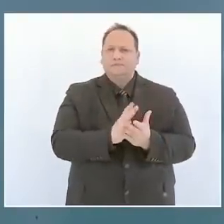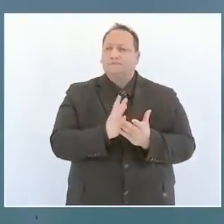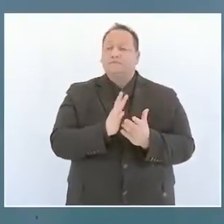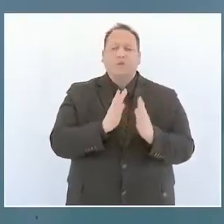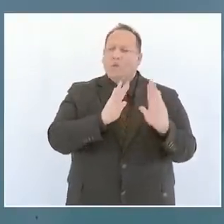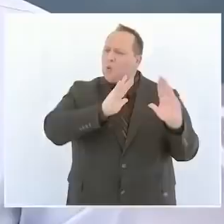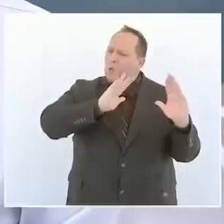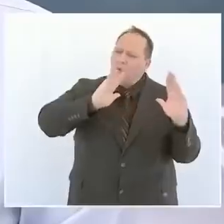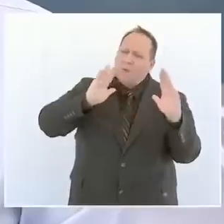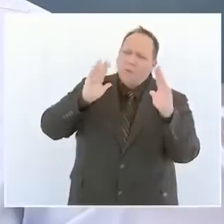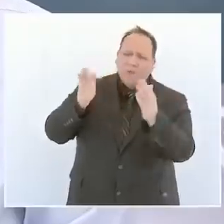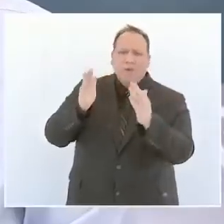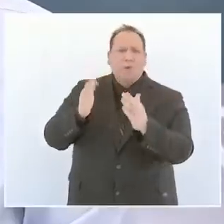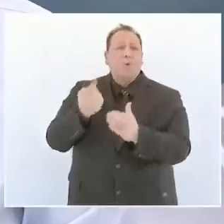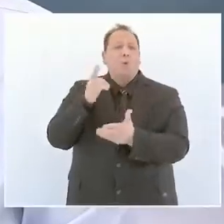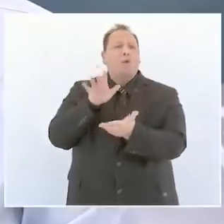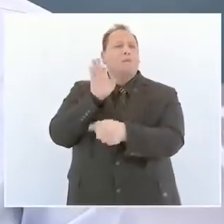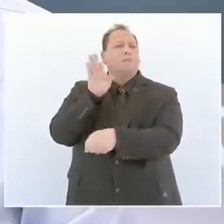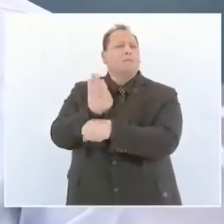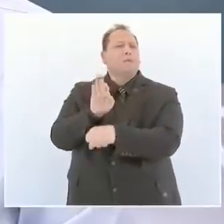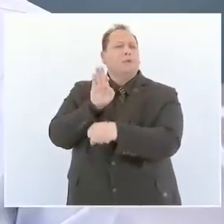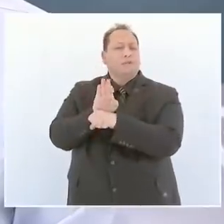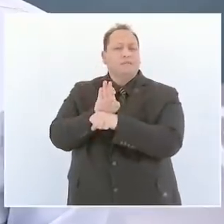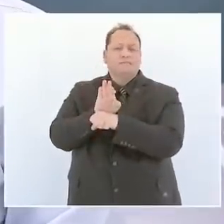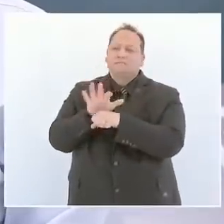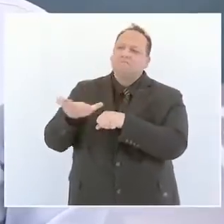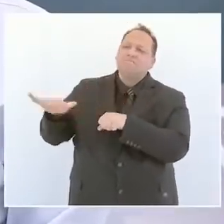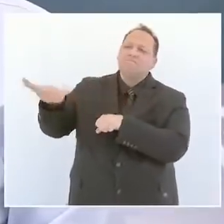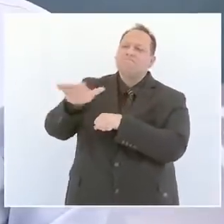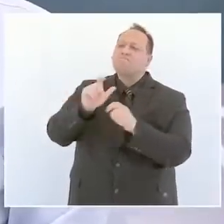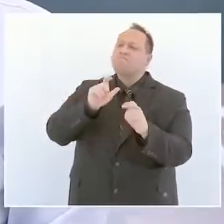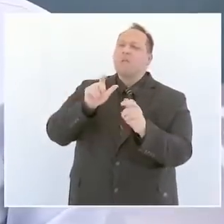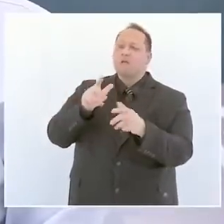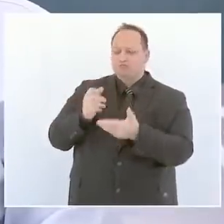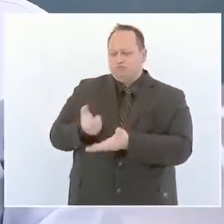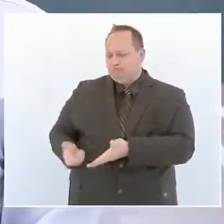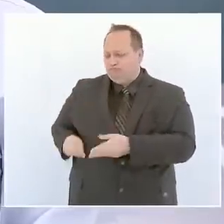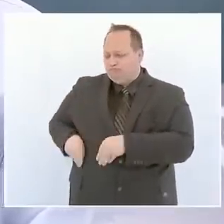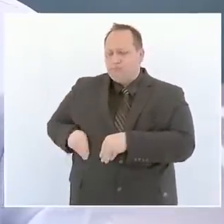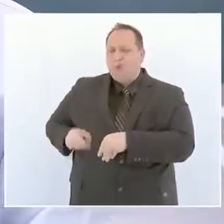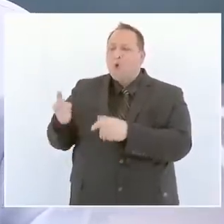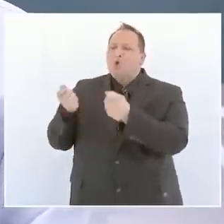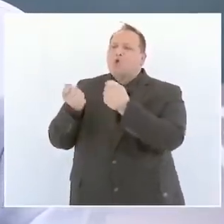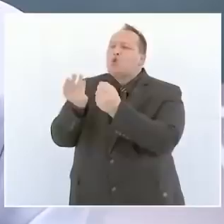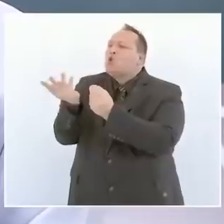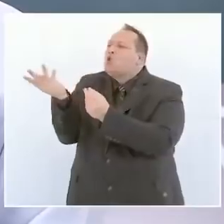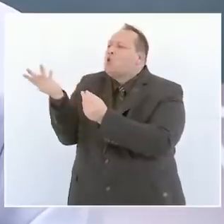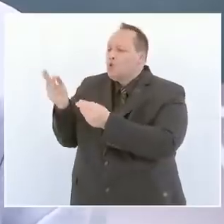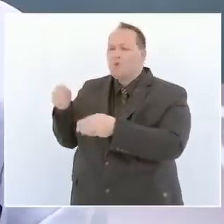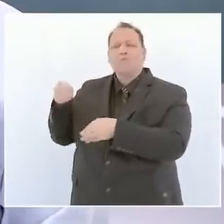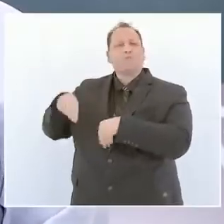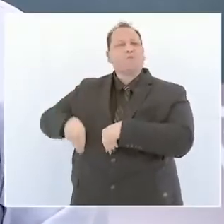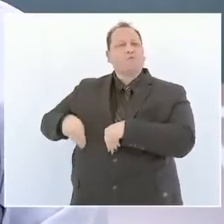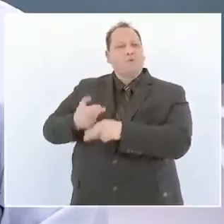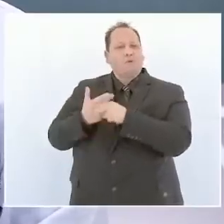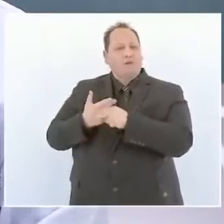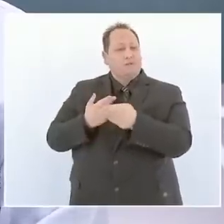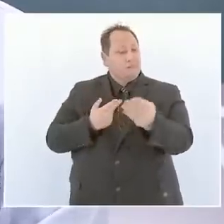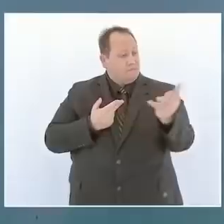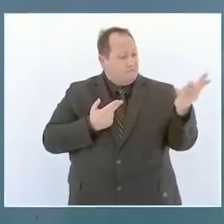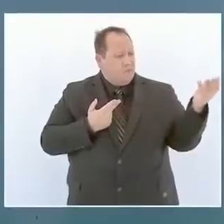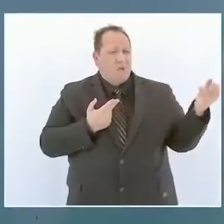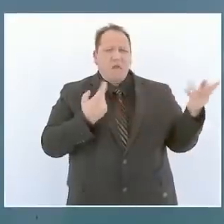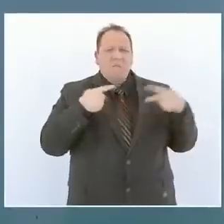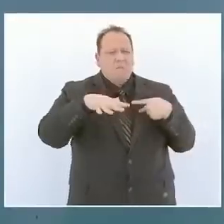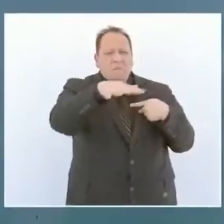entreguista, que solo benefició a una minoría y que dejó en el